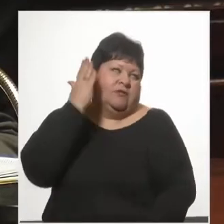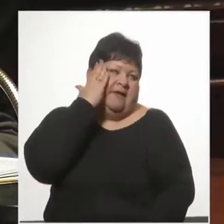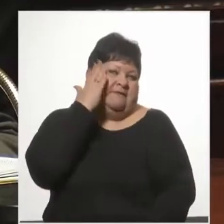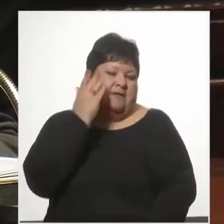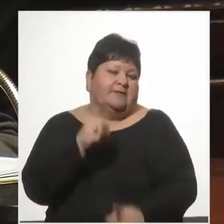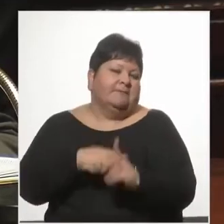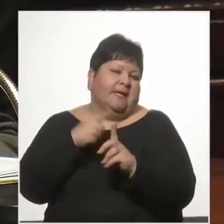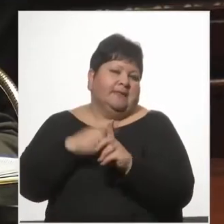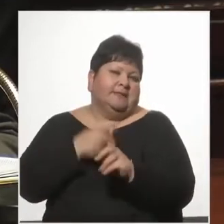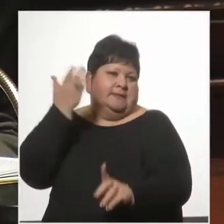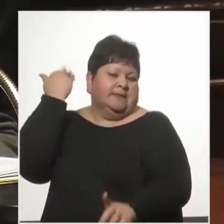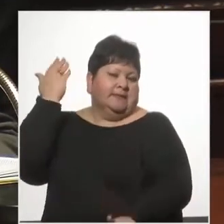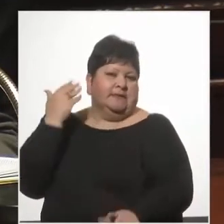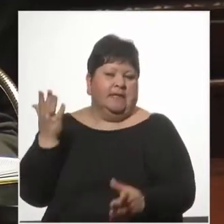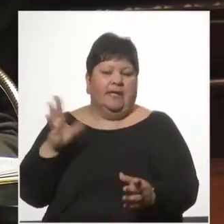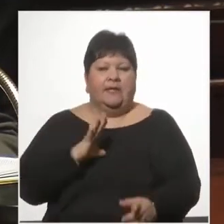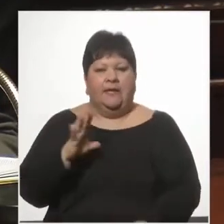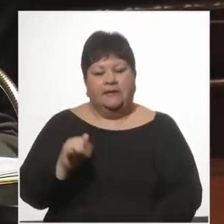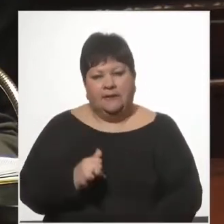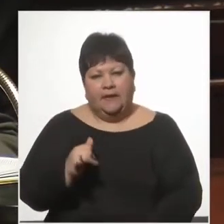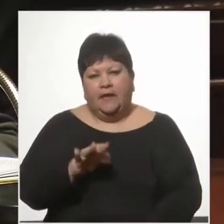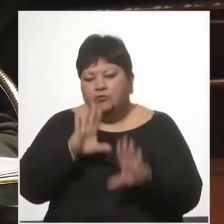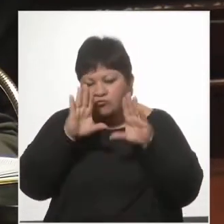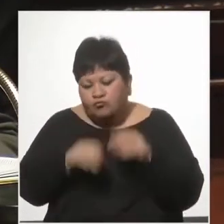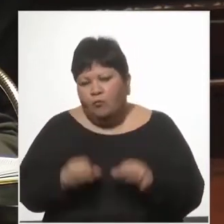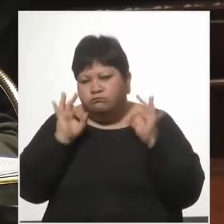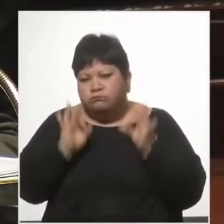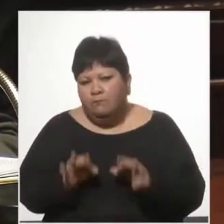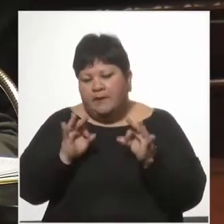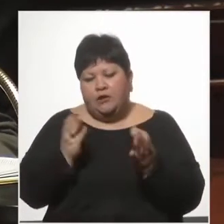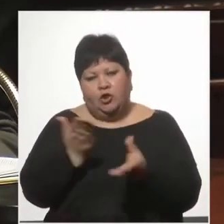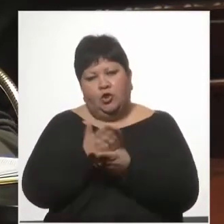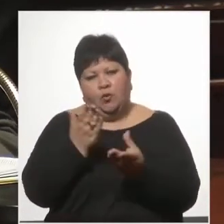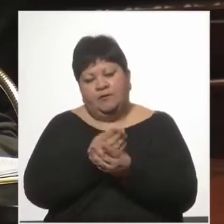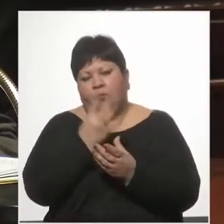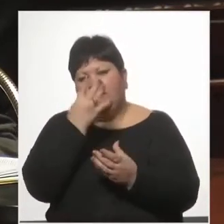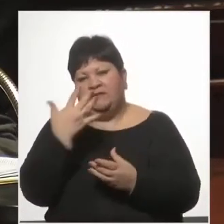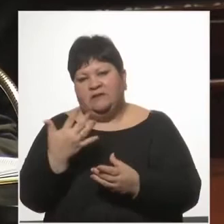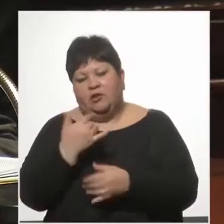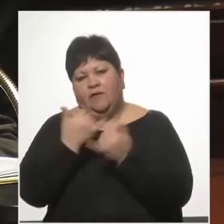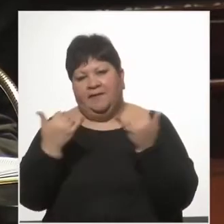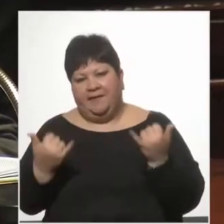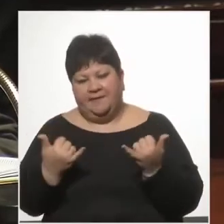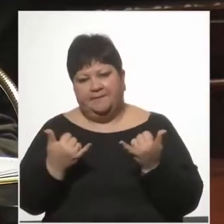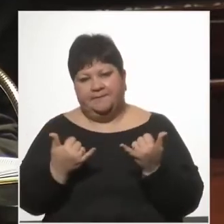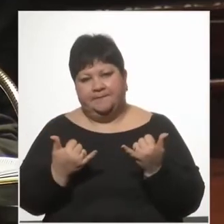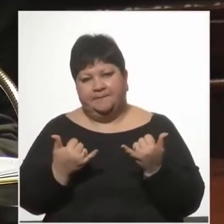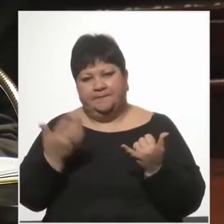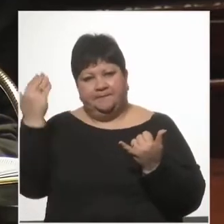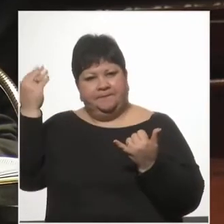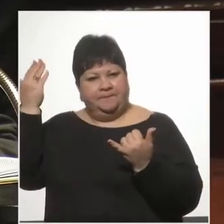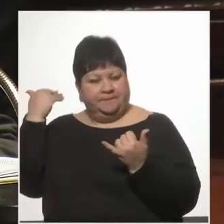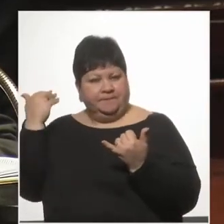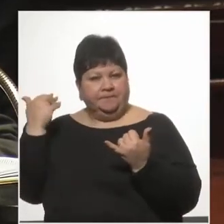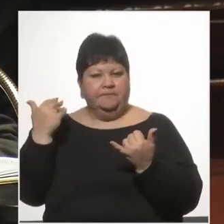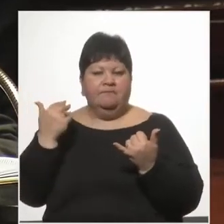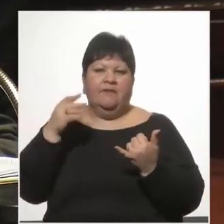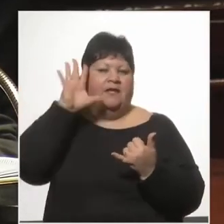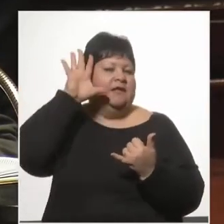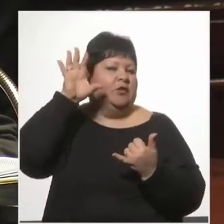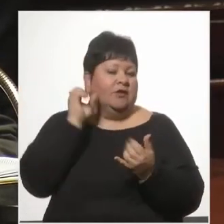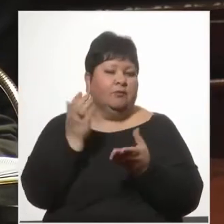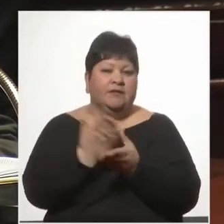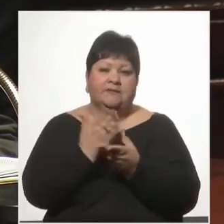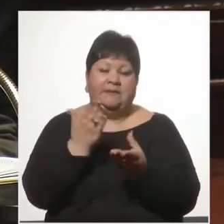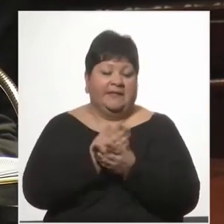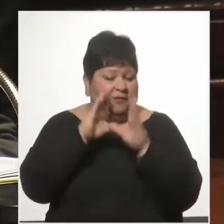que tenía en su poder todos los documentos desde hacía 45 días. Recordemos que el expediente, con todas